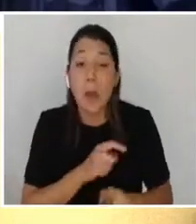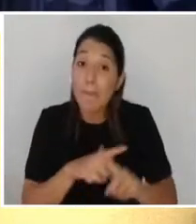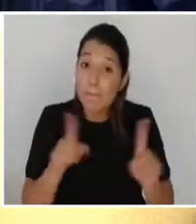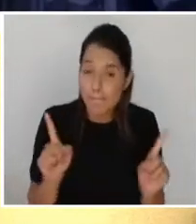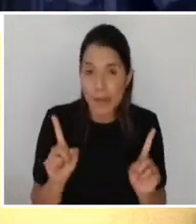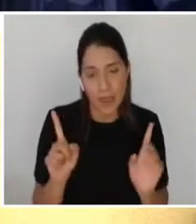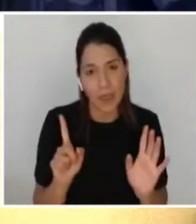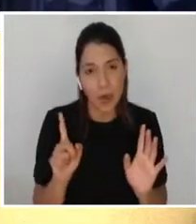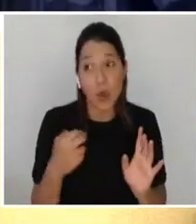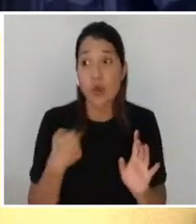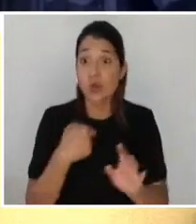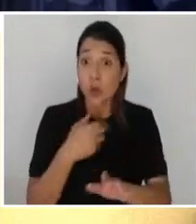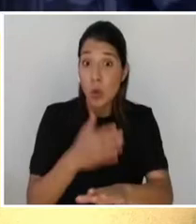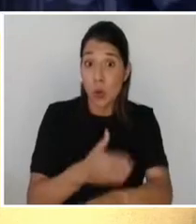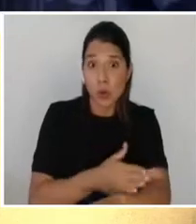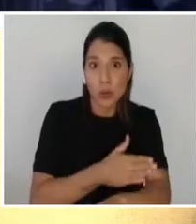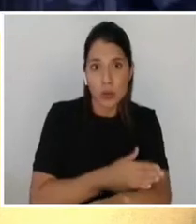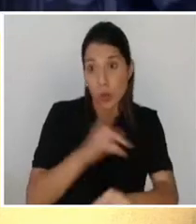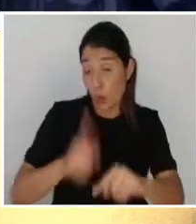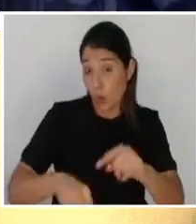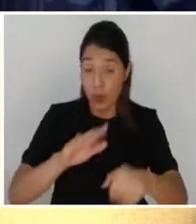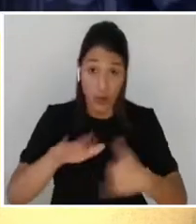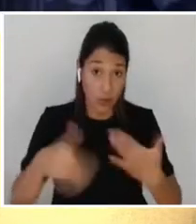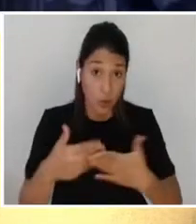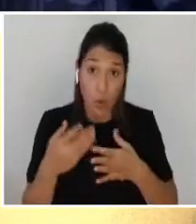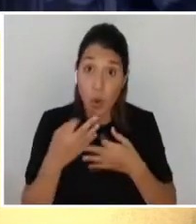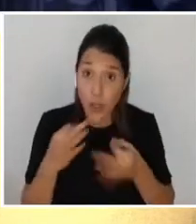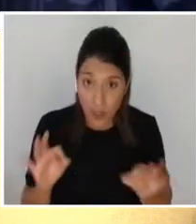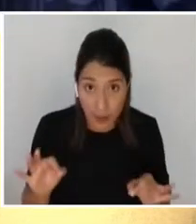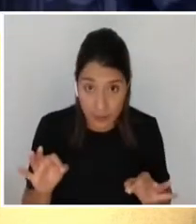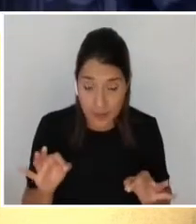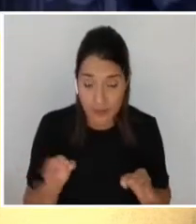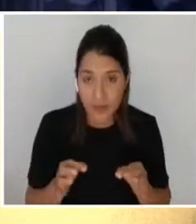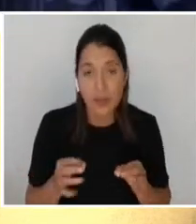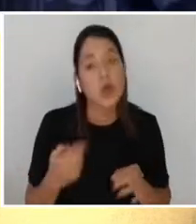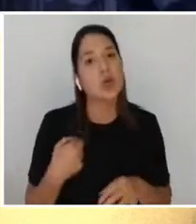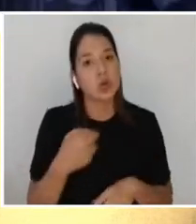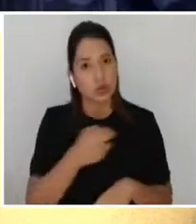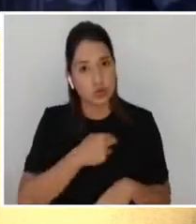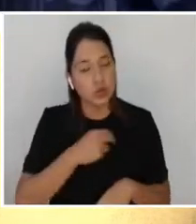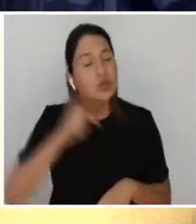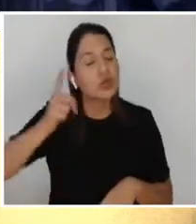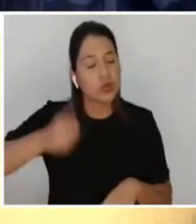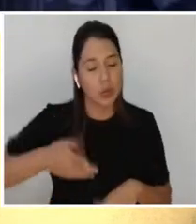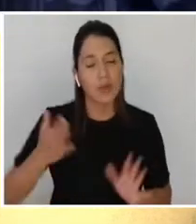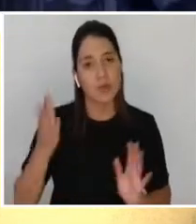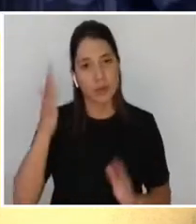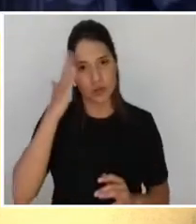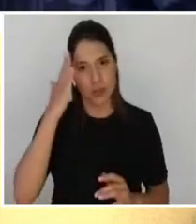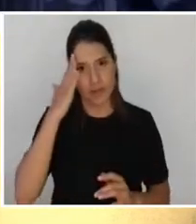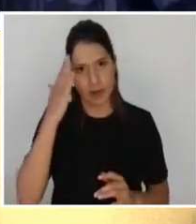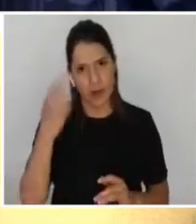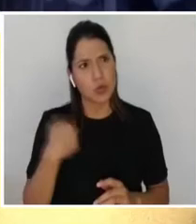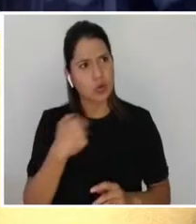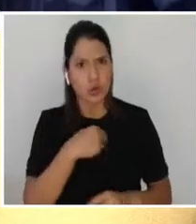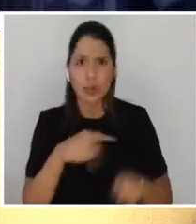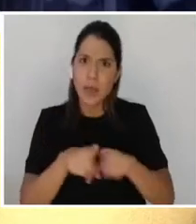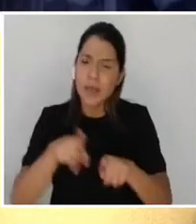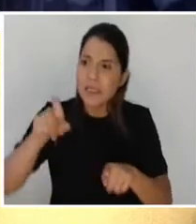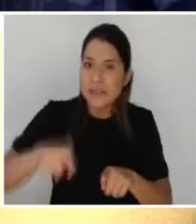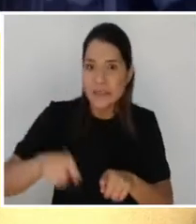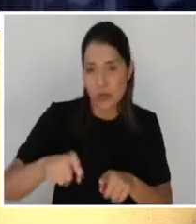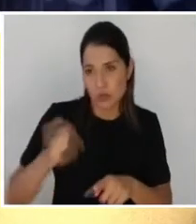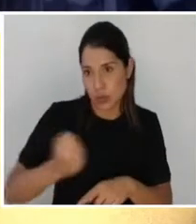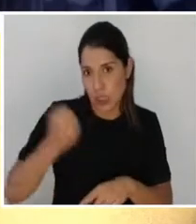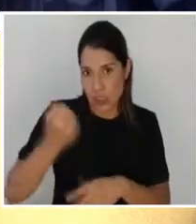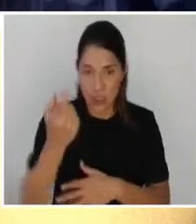creciendo, no puede ser todo gratis, ¿verdad? Nosotros tenemos que tener en cuenta que nosotros también necesitamos un ingreso, ¿verdad?